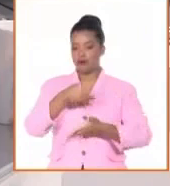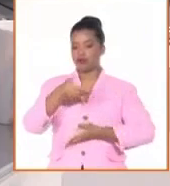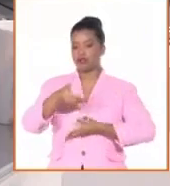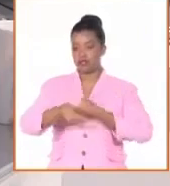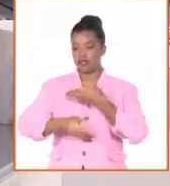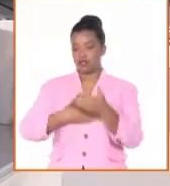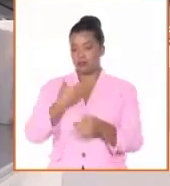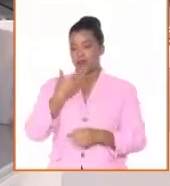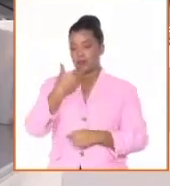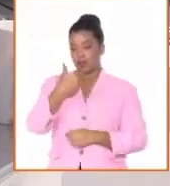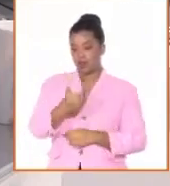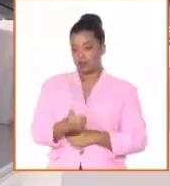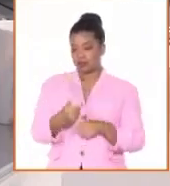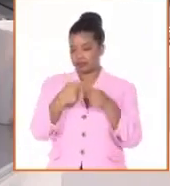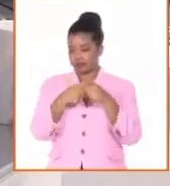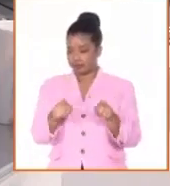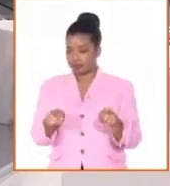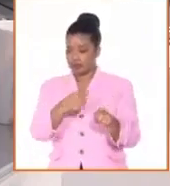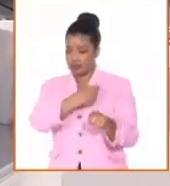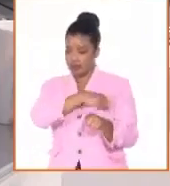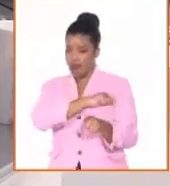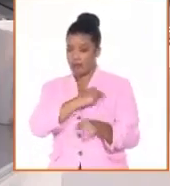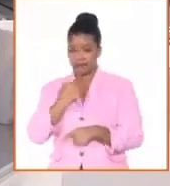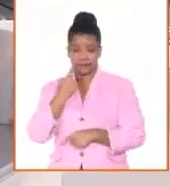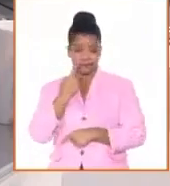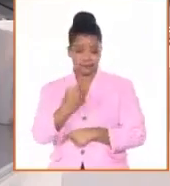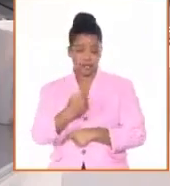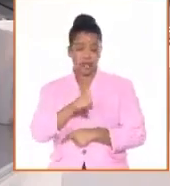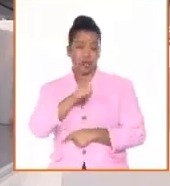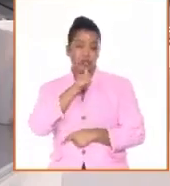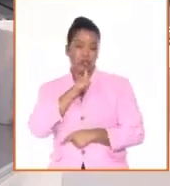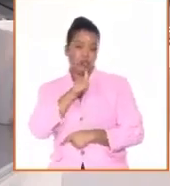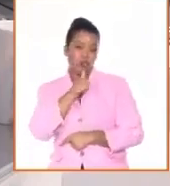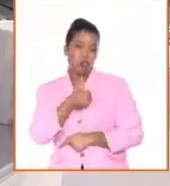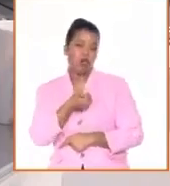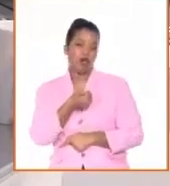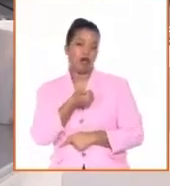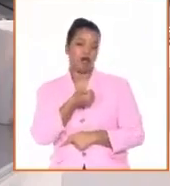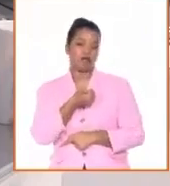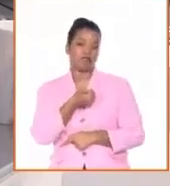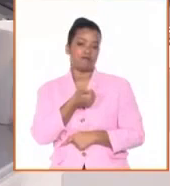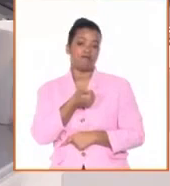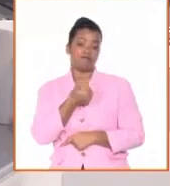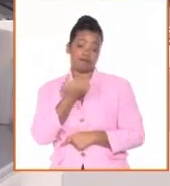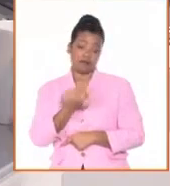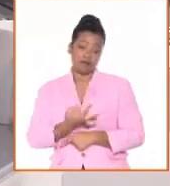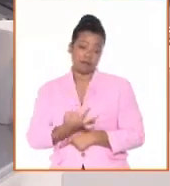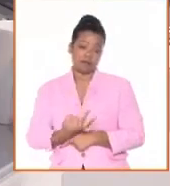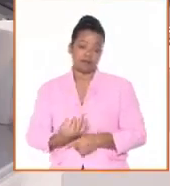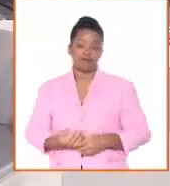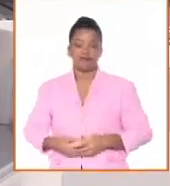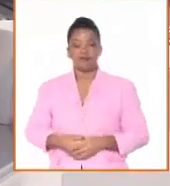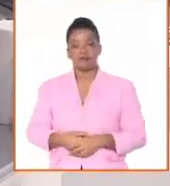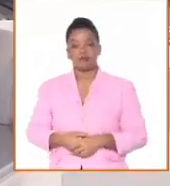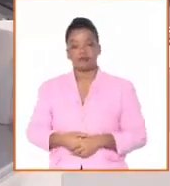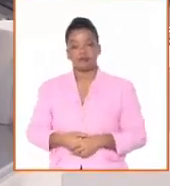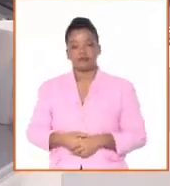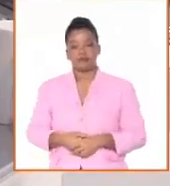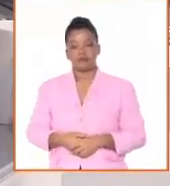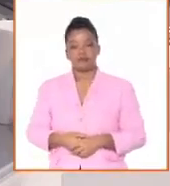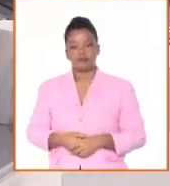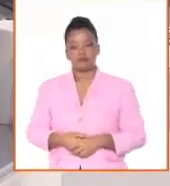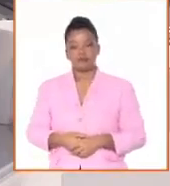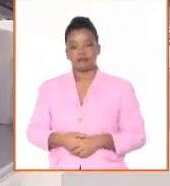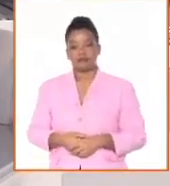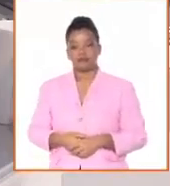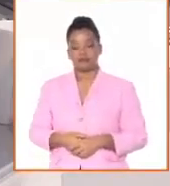embargo muchas opiniones como escuchábamos aixa leer y esa es una muestra de las que llegaron pues hablan de